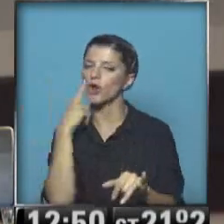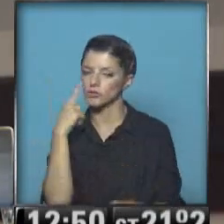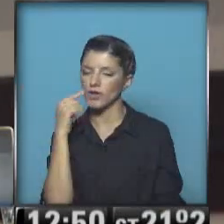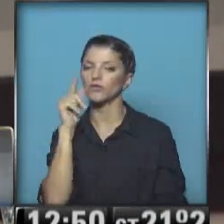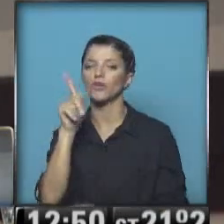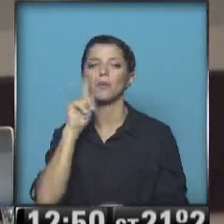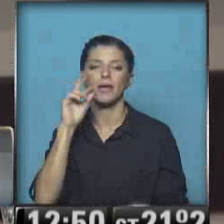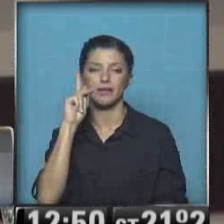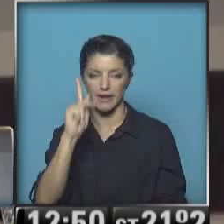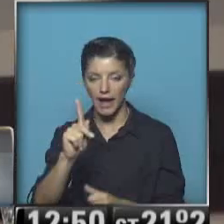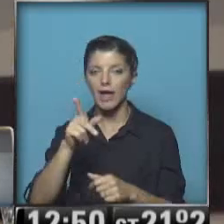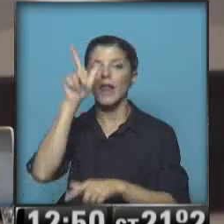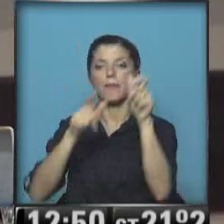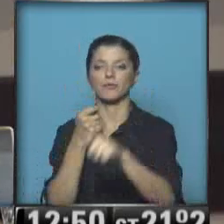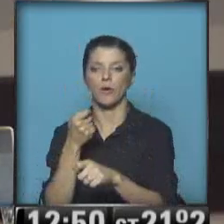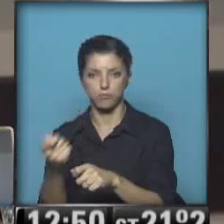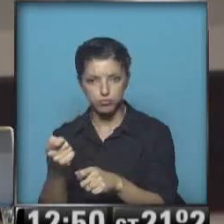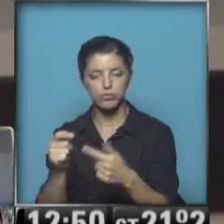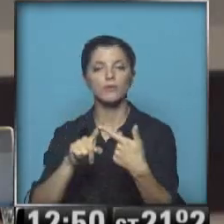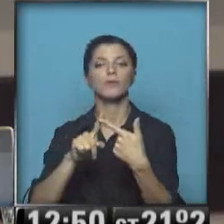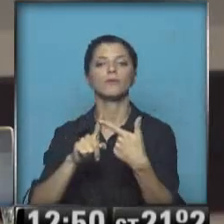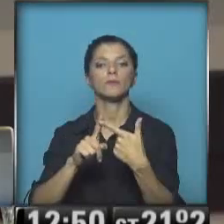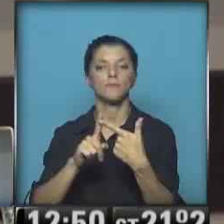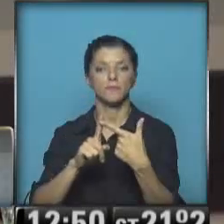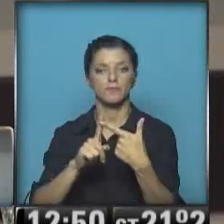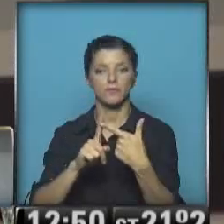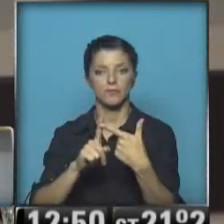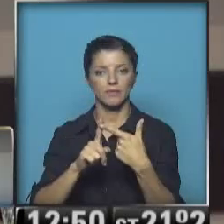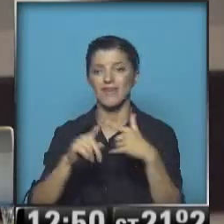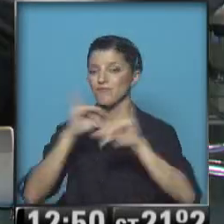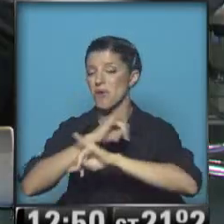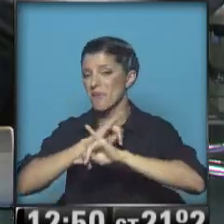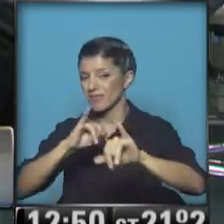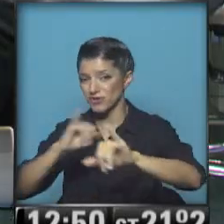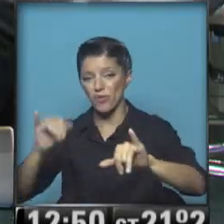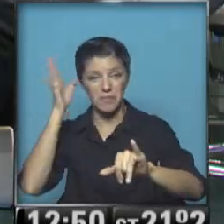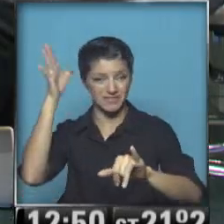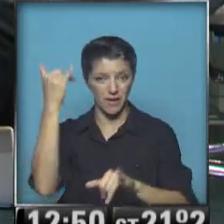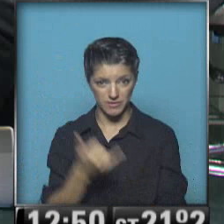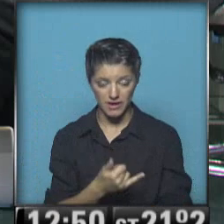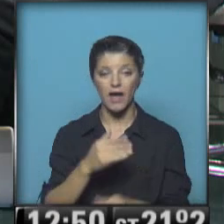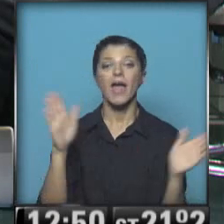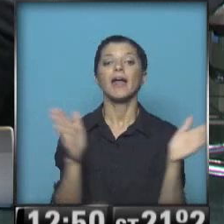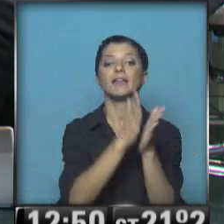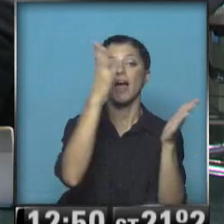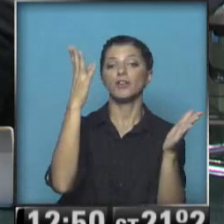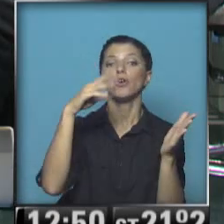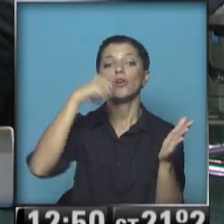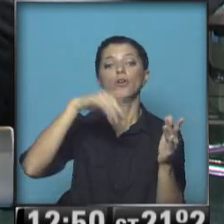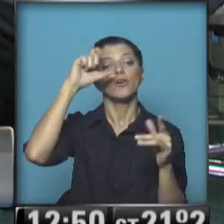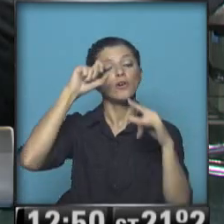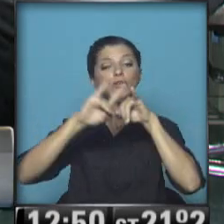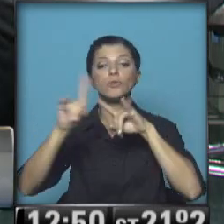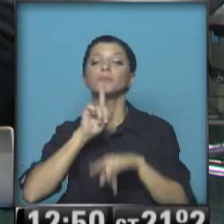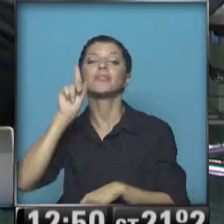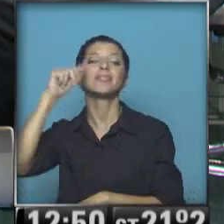los asesinatos eh se sabía que había suficiente información el New York Times lo apoyó abiertamente